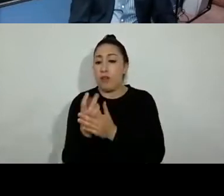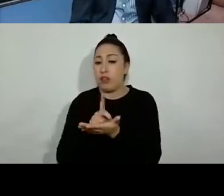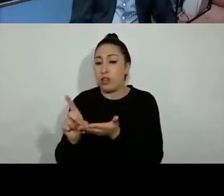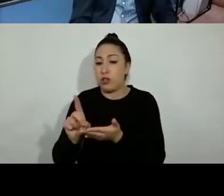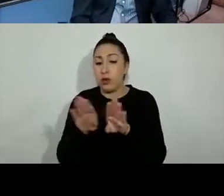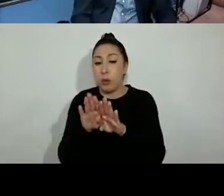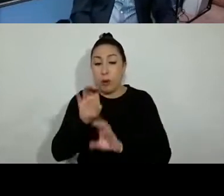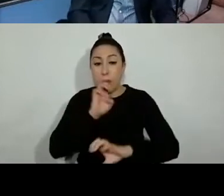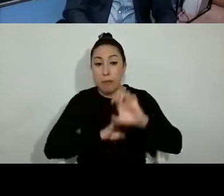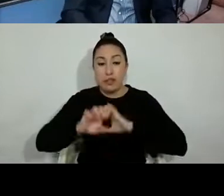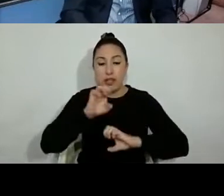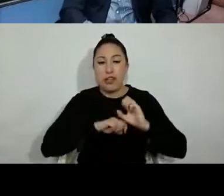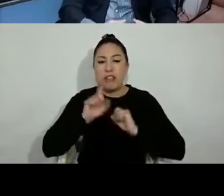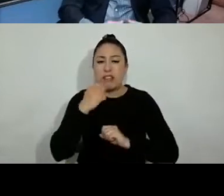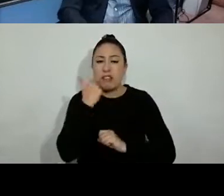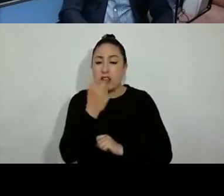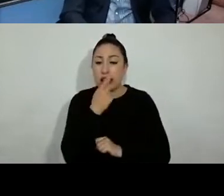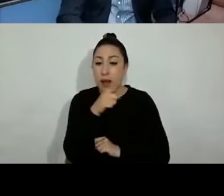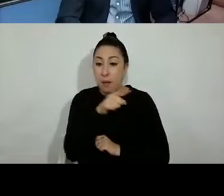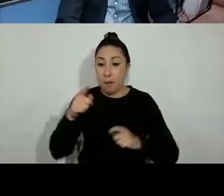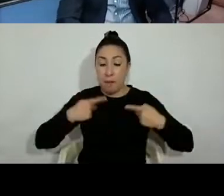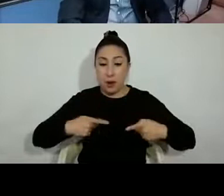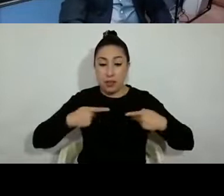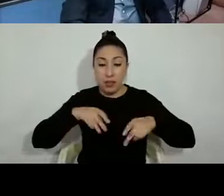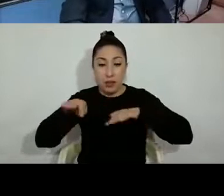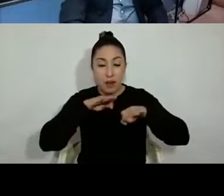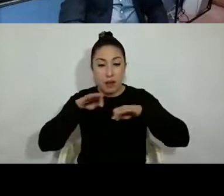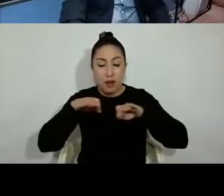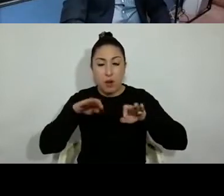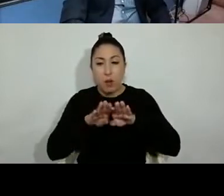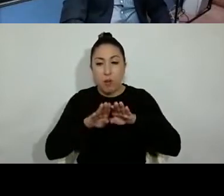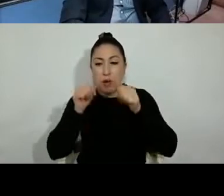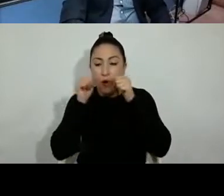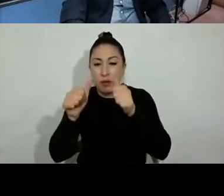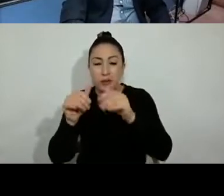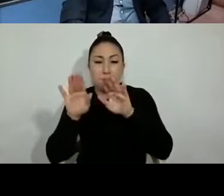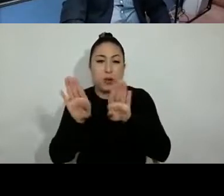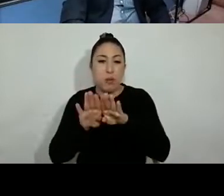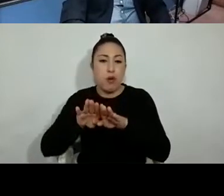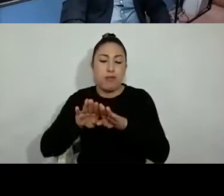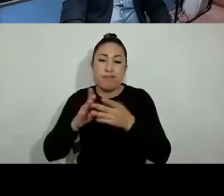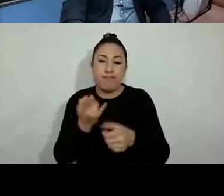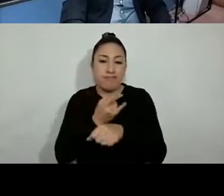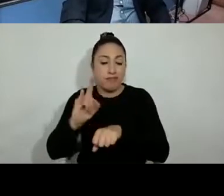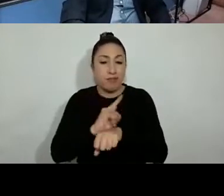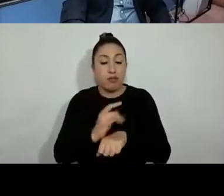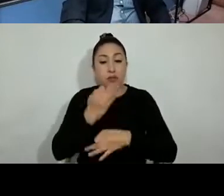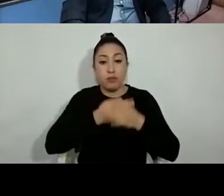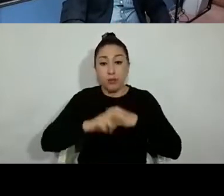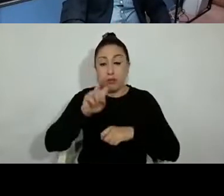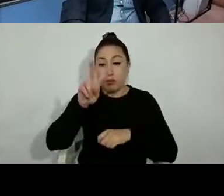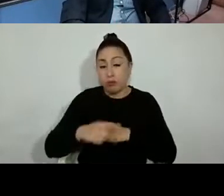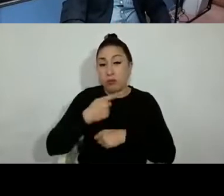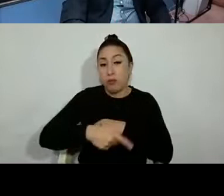los trabajadores serán borrados del escenario y ese peligro es real sobre todo